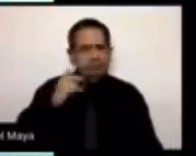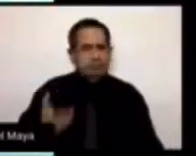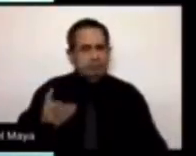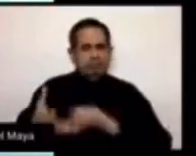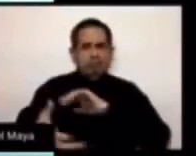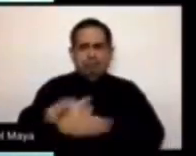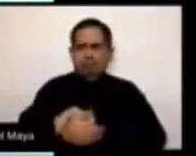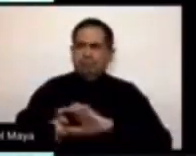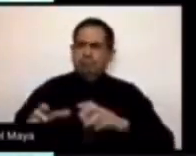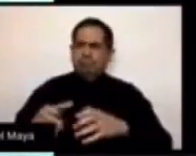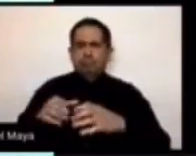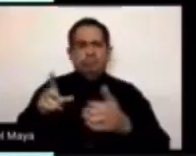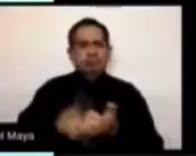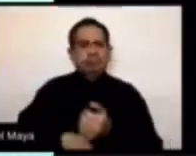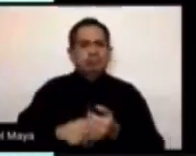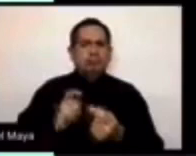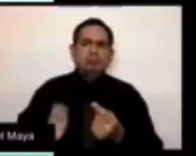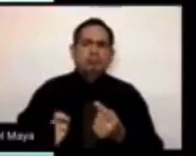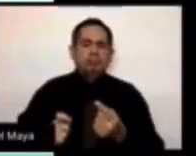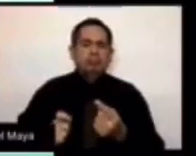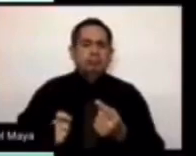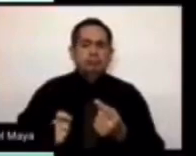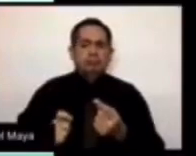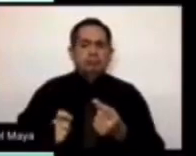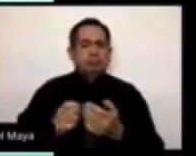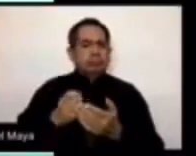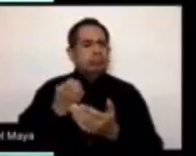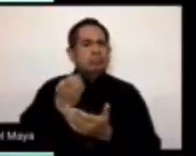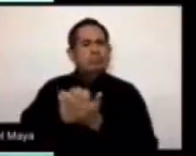Justice. You have the floor.